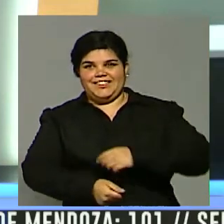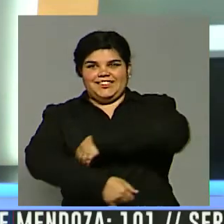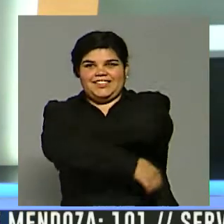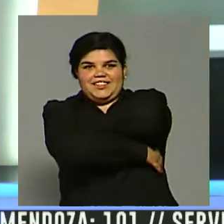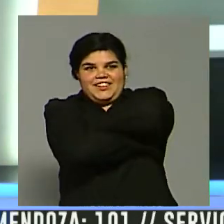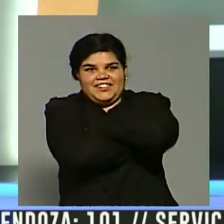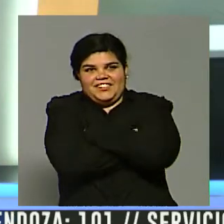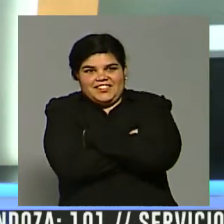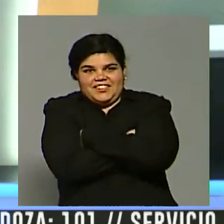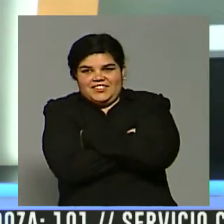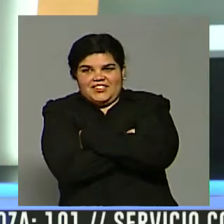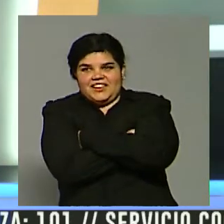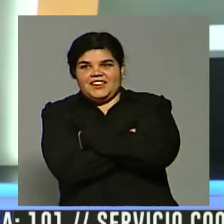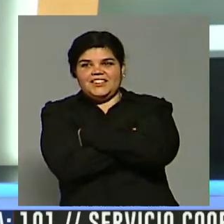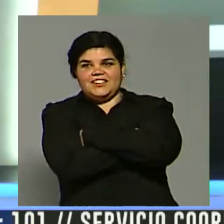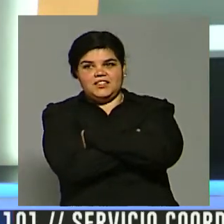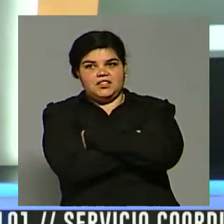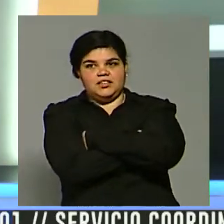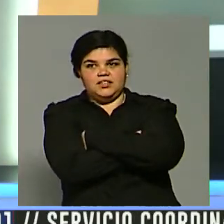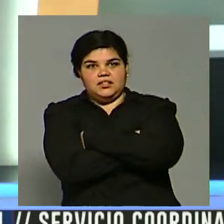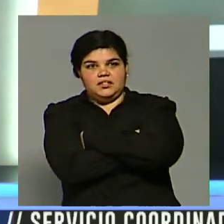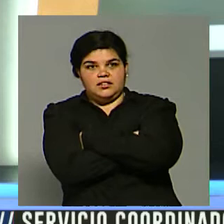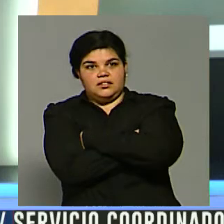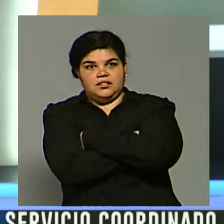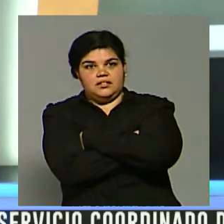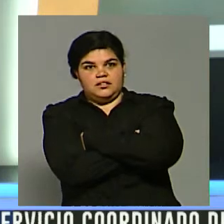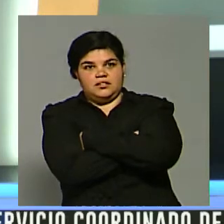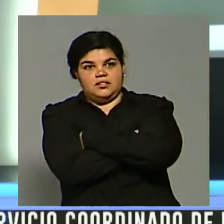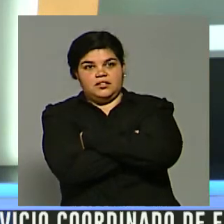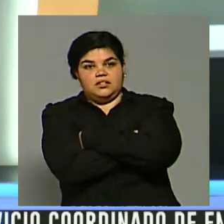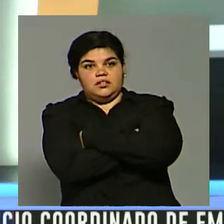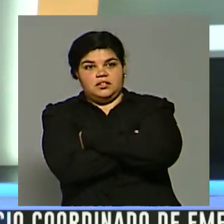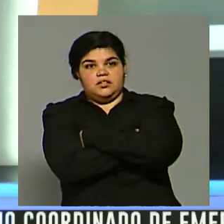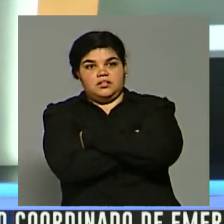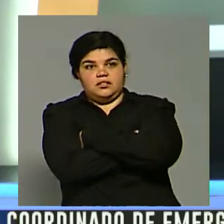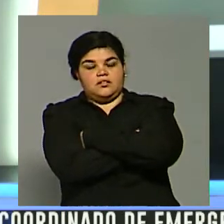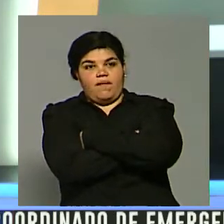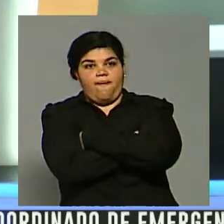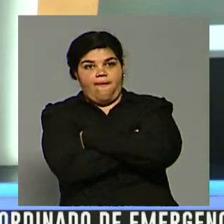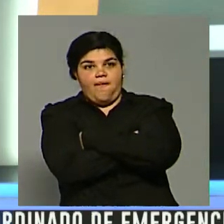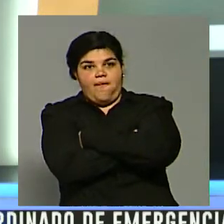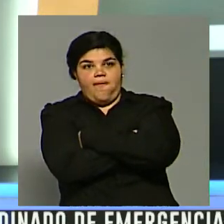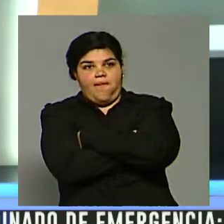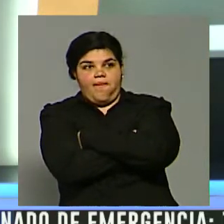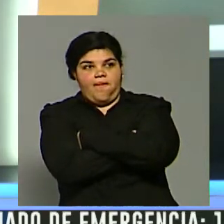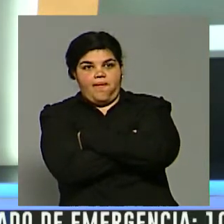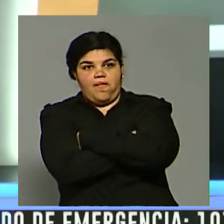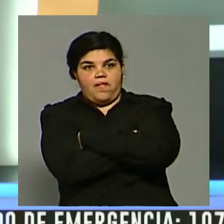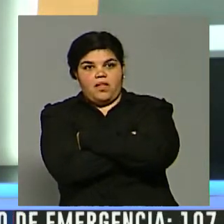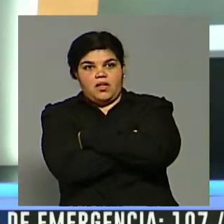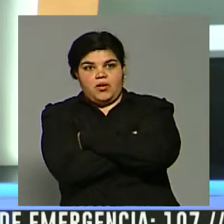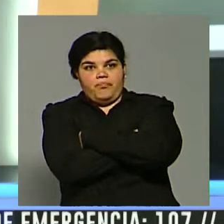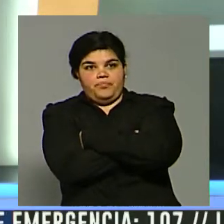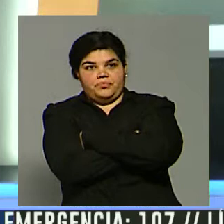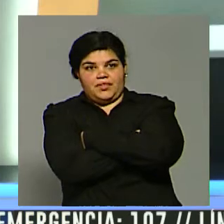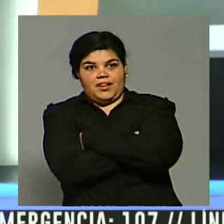Virgi, Vadillo me lo saco rápido, ¿eh? Presento así como sí, hemos quedado. Sí, largar. Y después lo otro, lo de las comisiones que comenzaron hoy, también. Sí, lo tenemos. Escuchame, tenemos